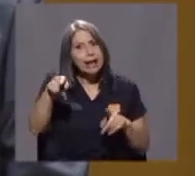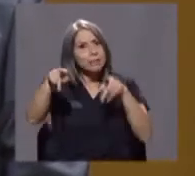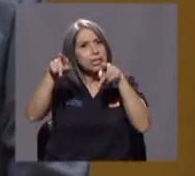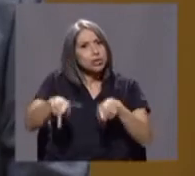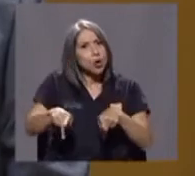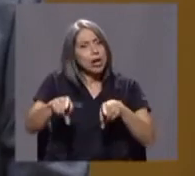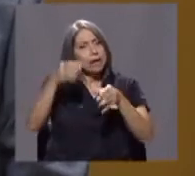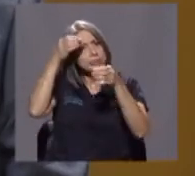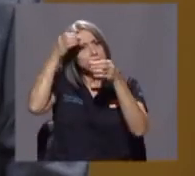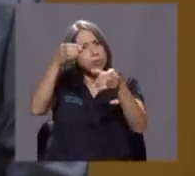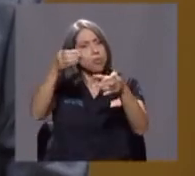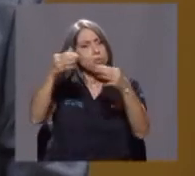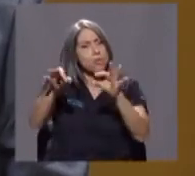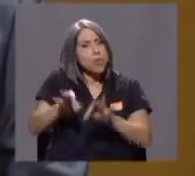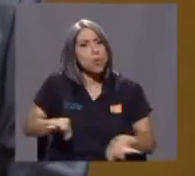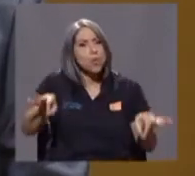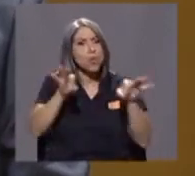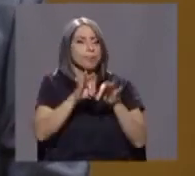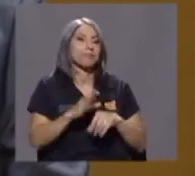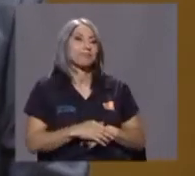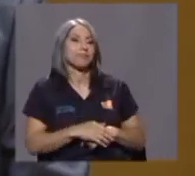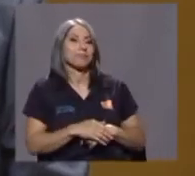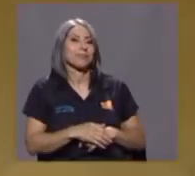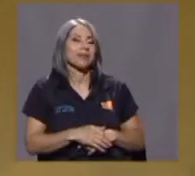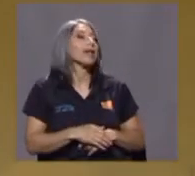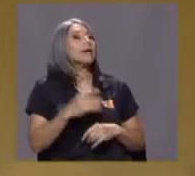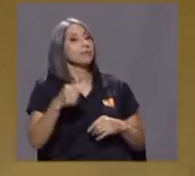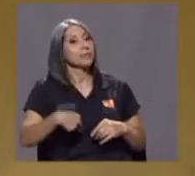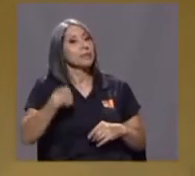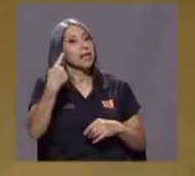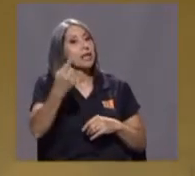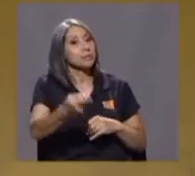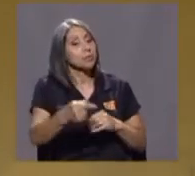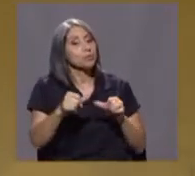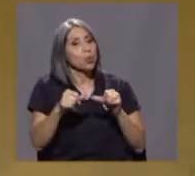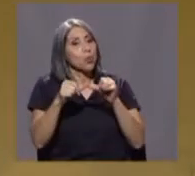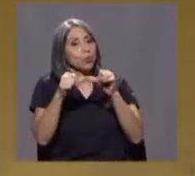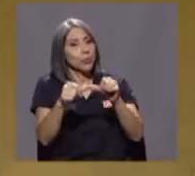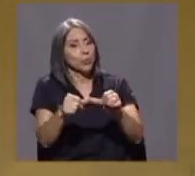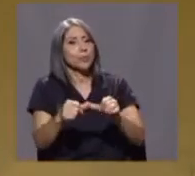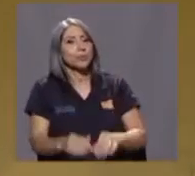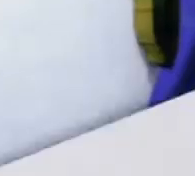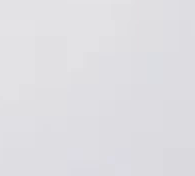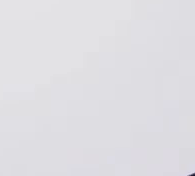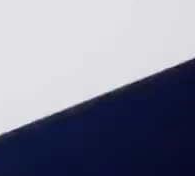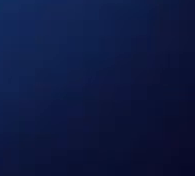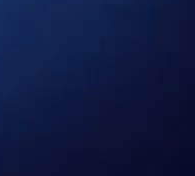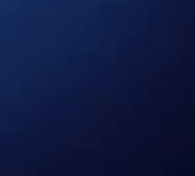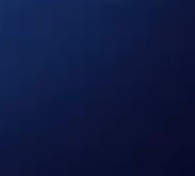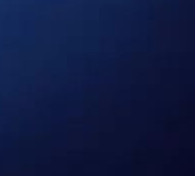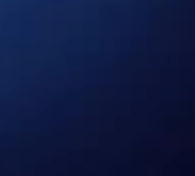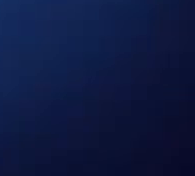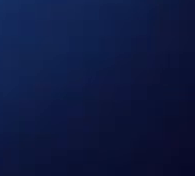de gran fuste. Regresaremos una vez que el canal nos invite a hacerlo, don Rubén.